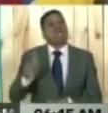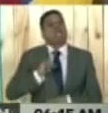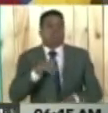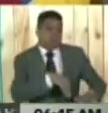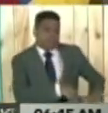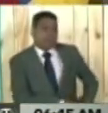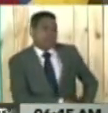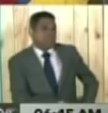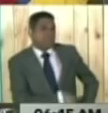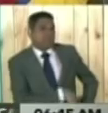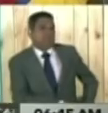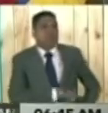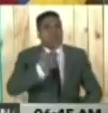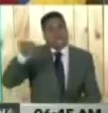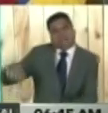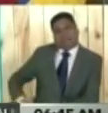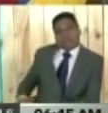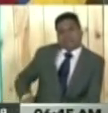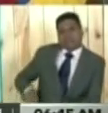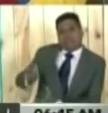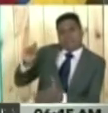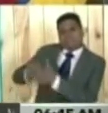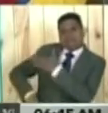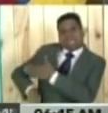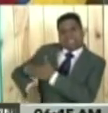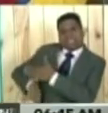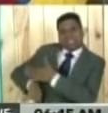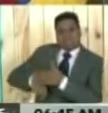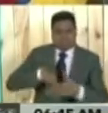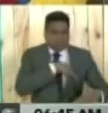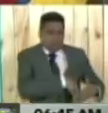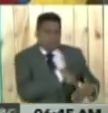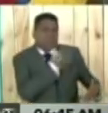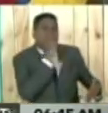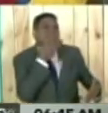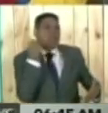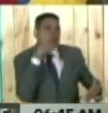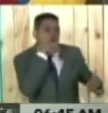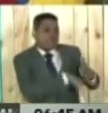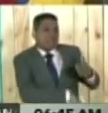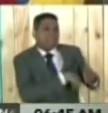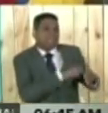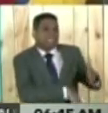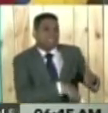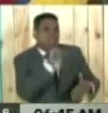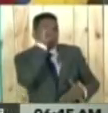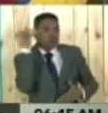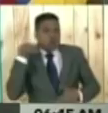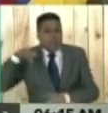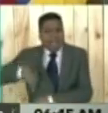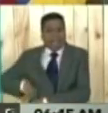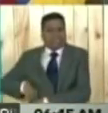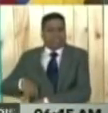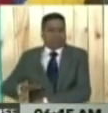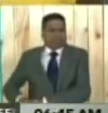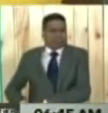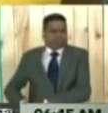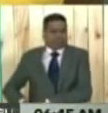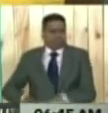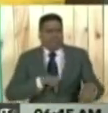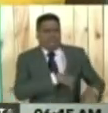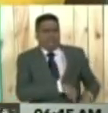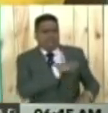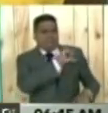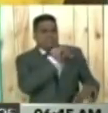este bolsillo, sino que me revisen este que lo tengo vacío, entonces me tienen que dejar ir. O sea, es decir, hay un proceso de recolección de firmas que está invalidado por